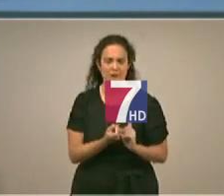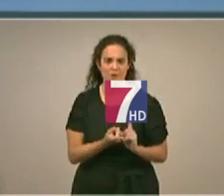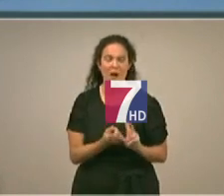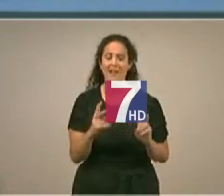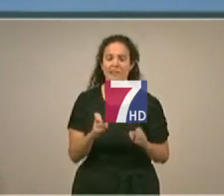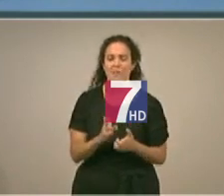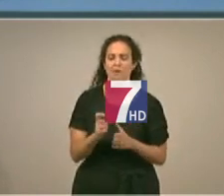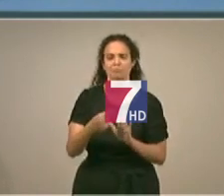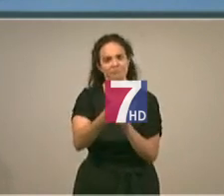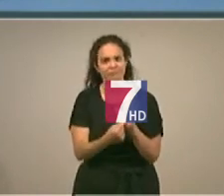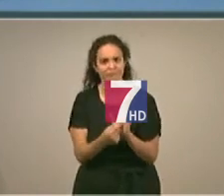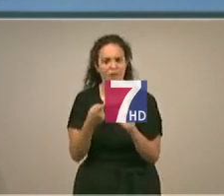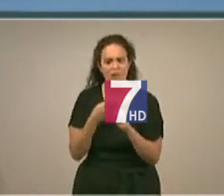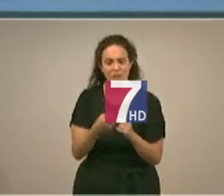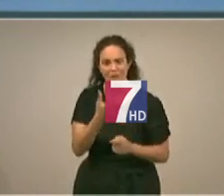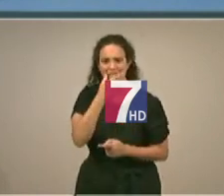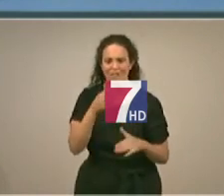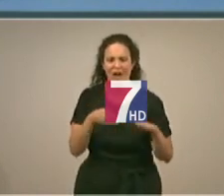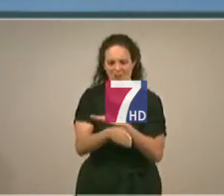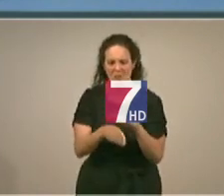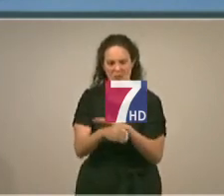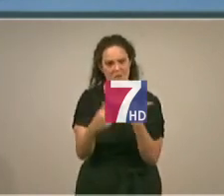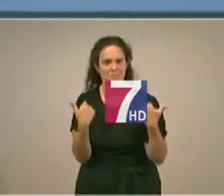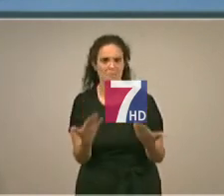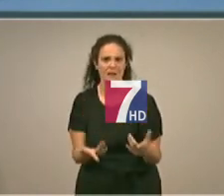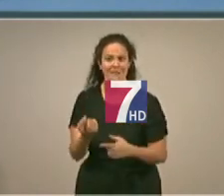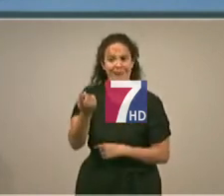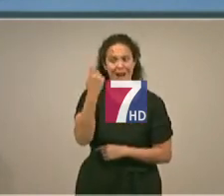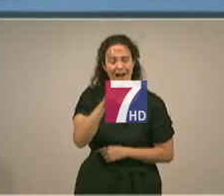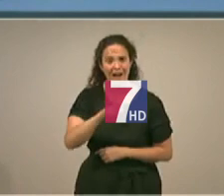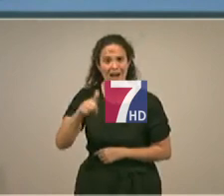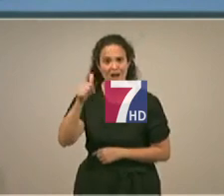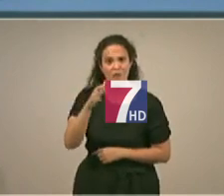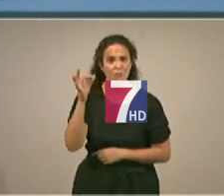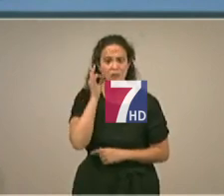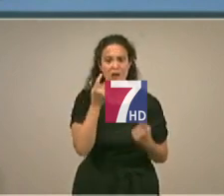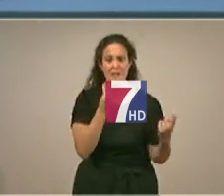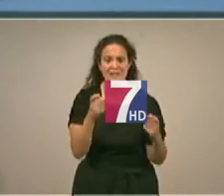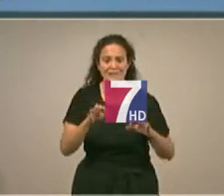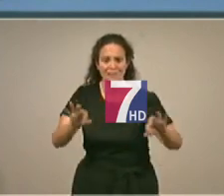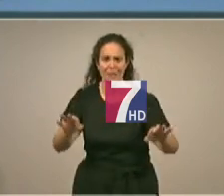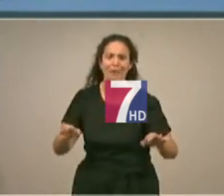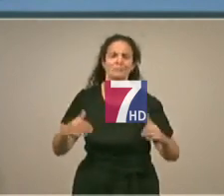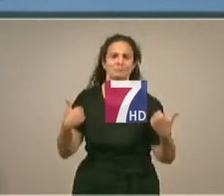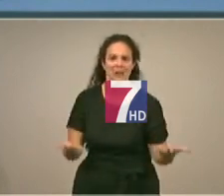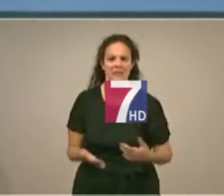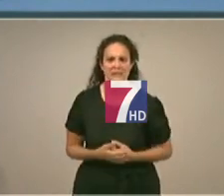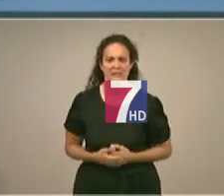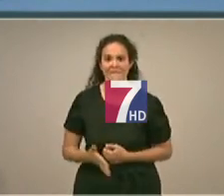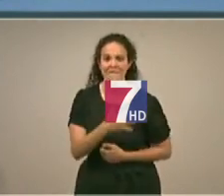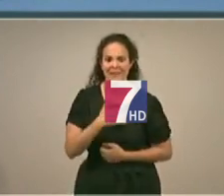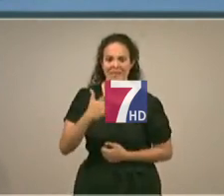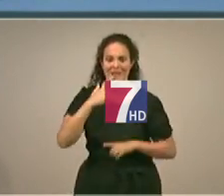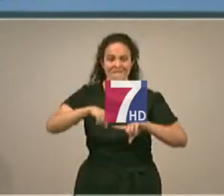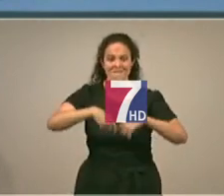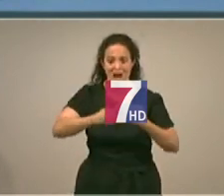baremación para facilitar el acceso a los alumnos y alumnas con necesidades especiales por tanto Habrá más